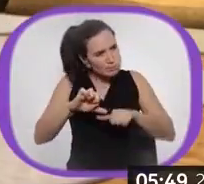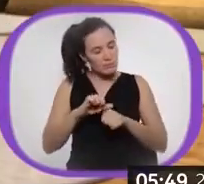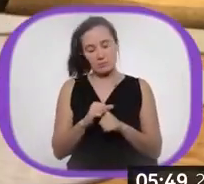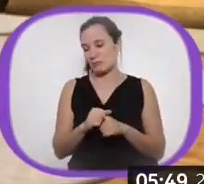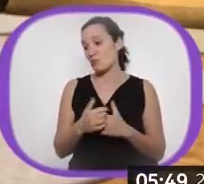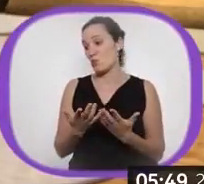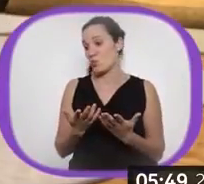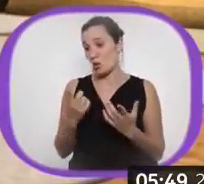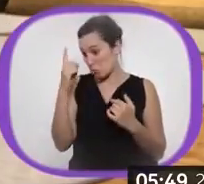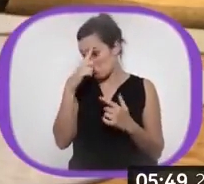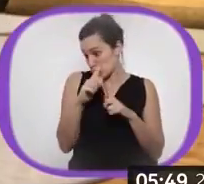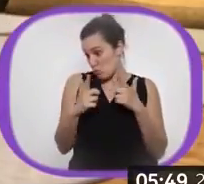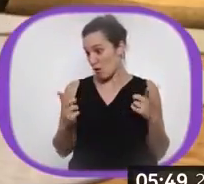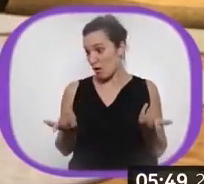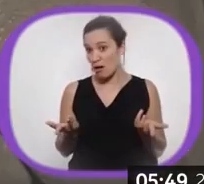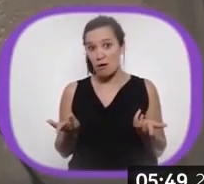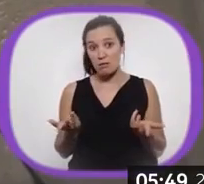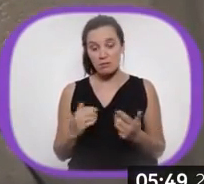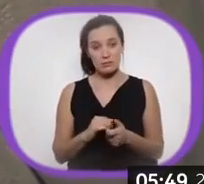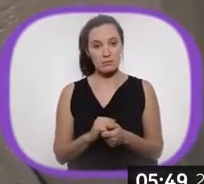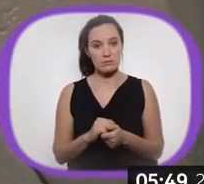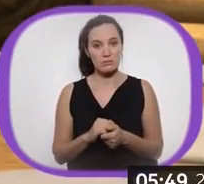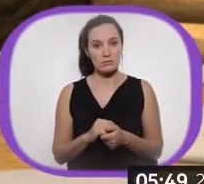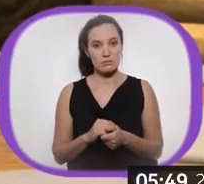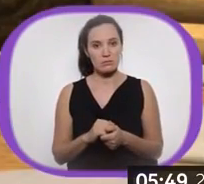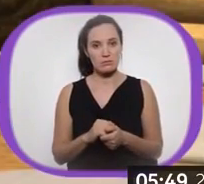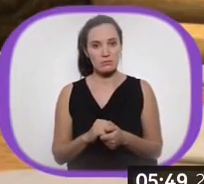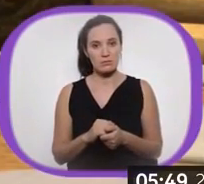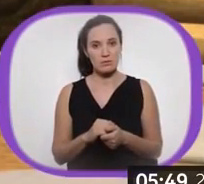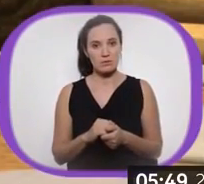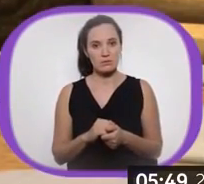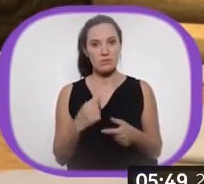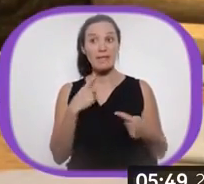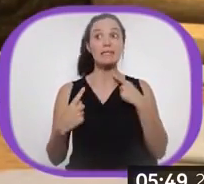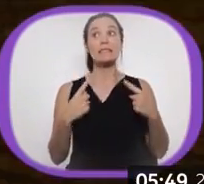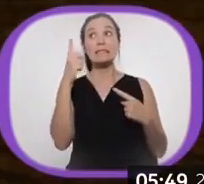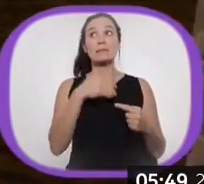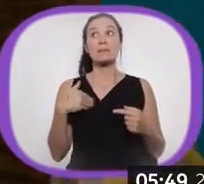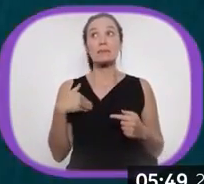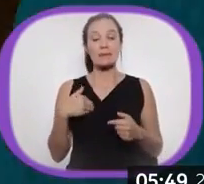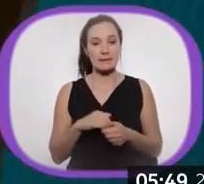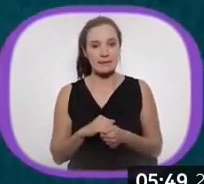¡No pasó nada! ¡Jeep! ¡Jab! ¡Mamá!